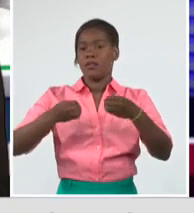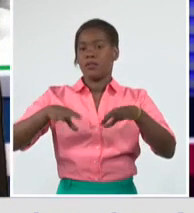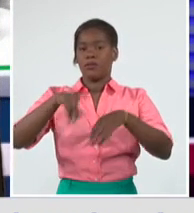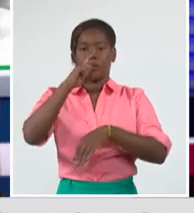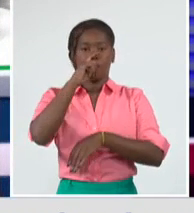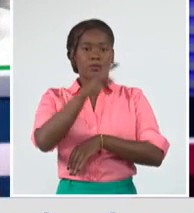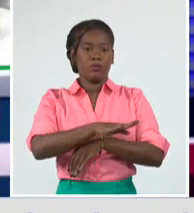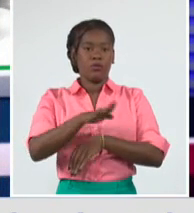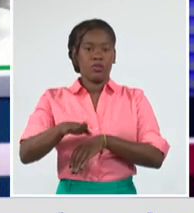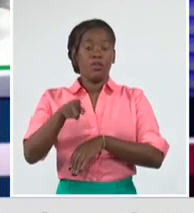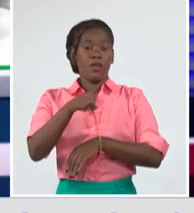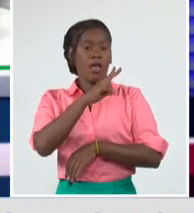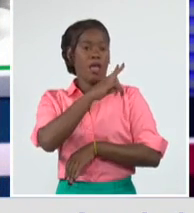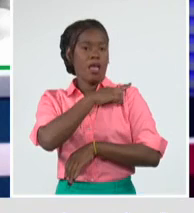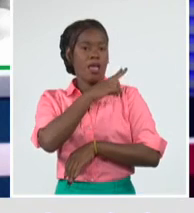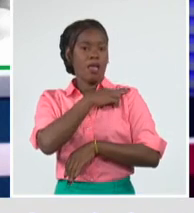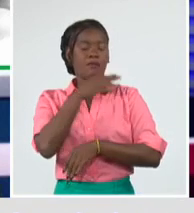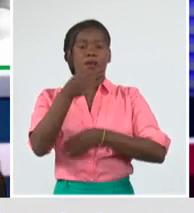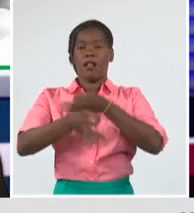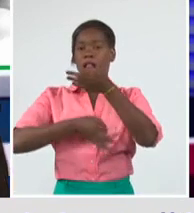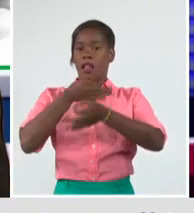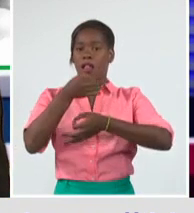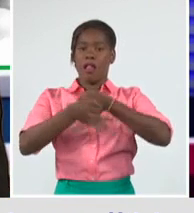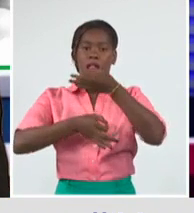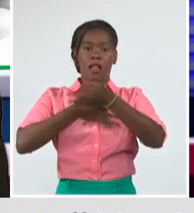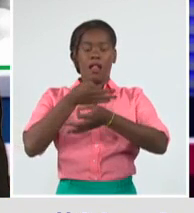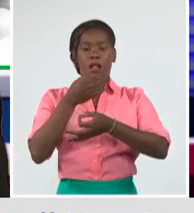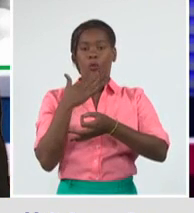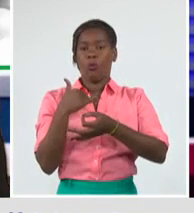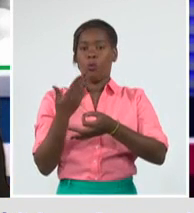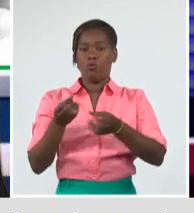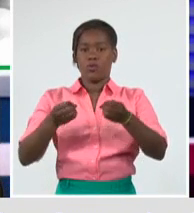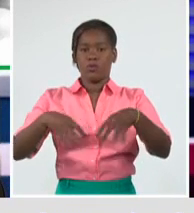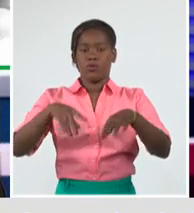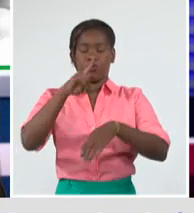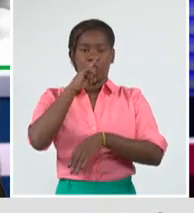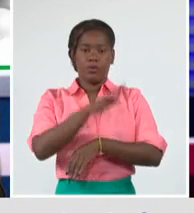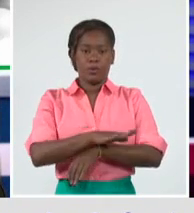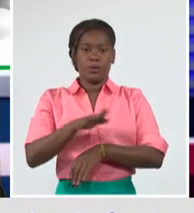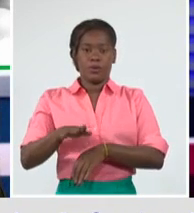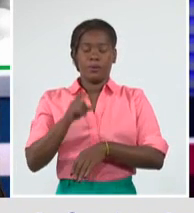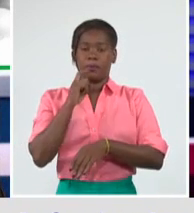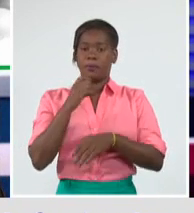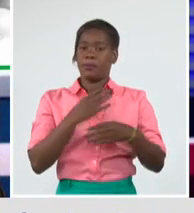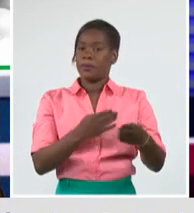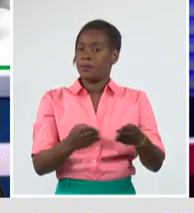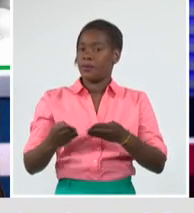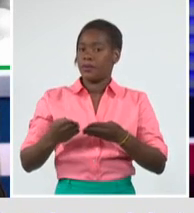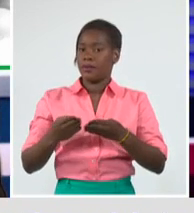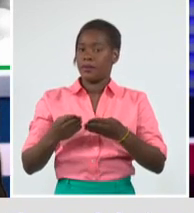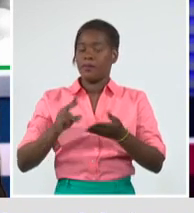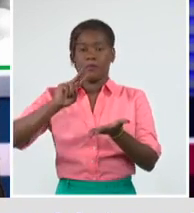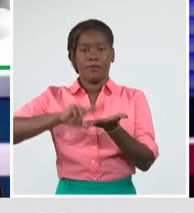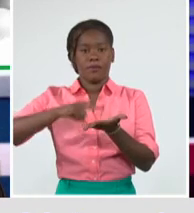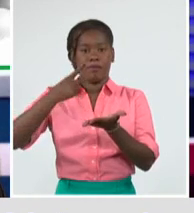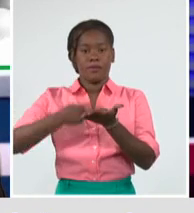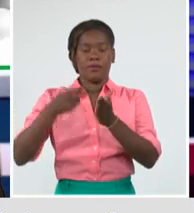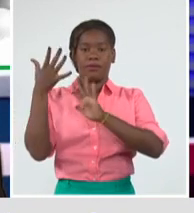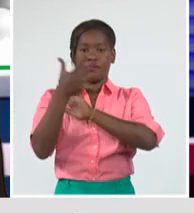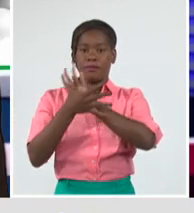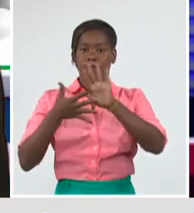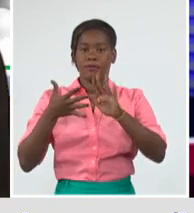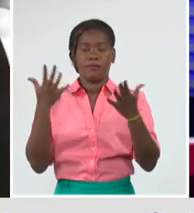Grupo Nacional de Pediatría, quien ya se encuentra en nuestro estudio. Doy la bienvenida a nuestra intérprete en lengua de